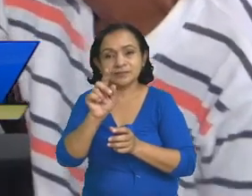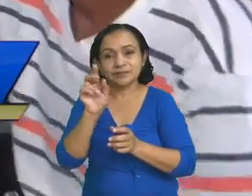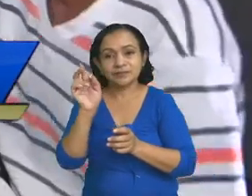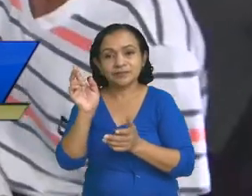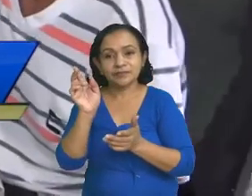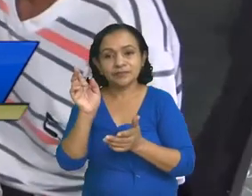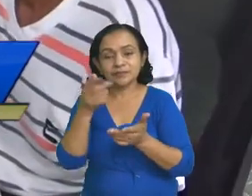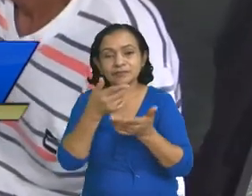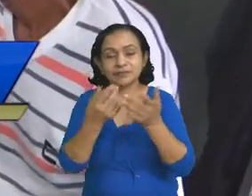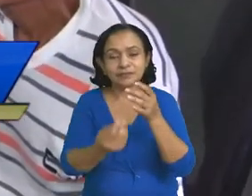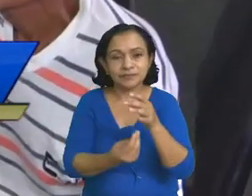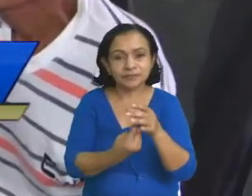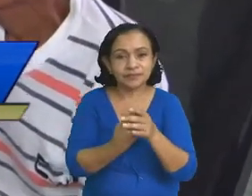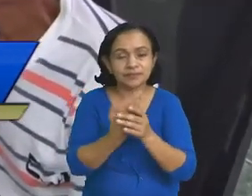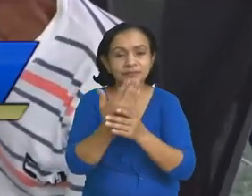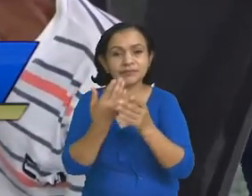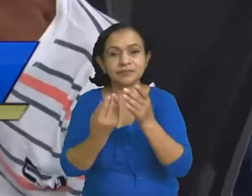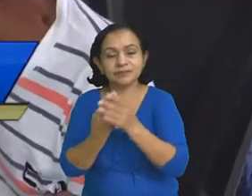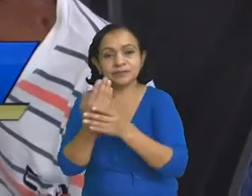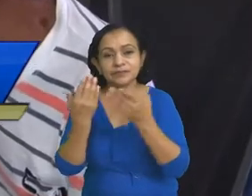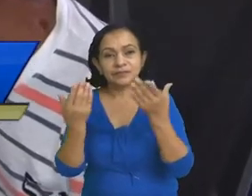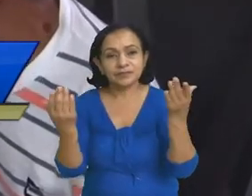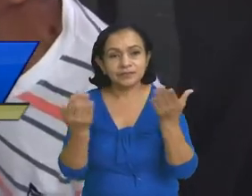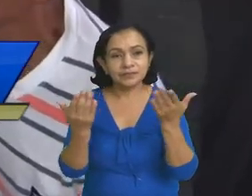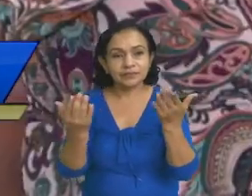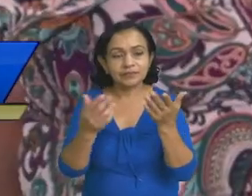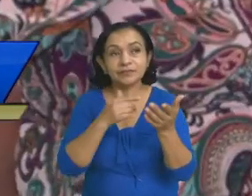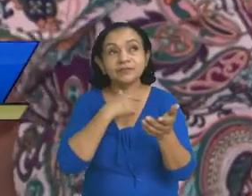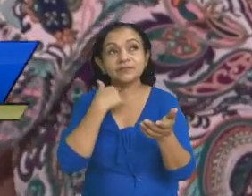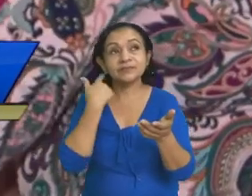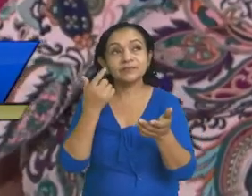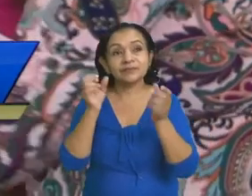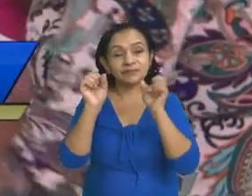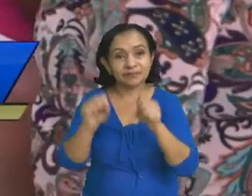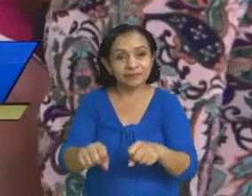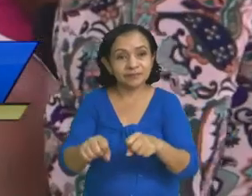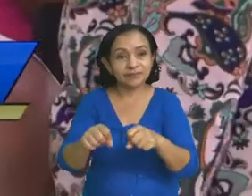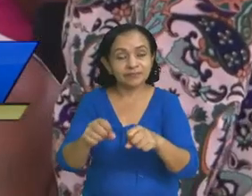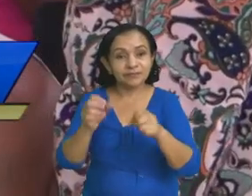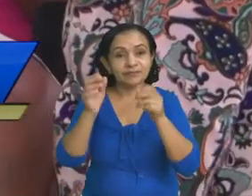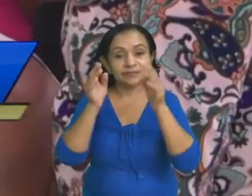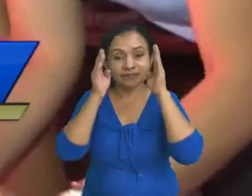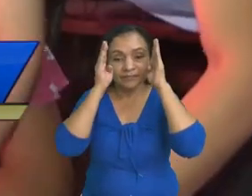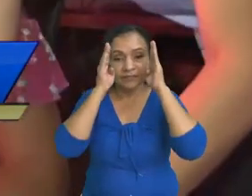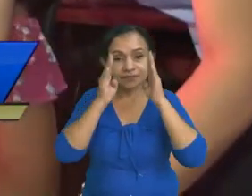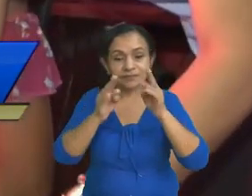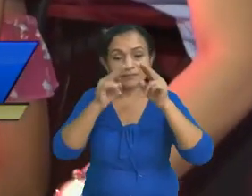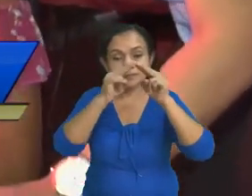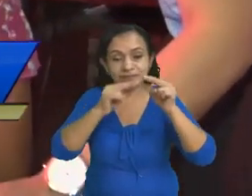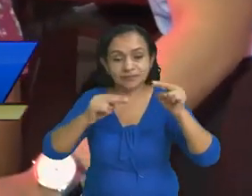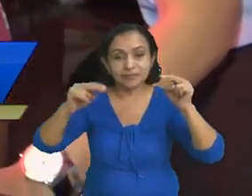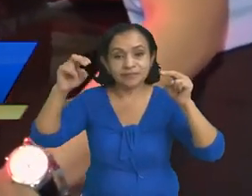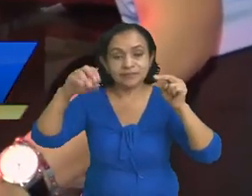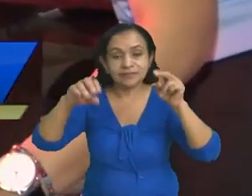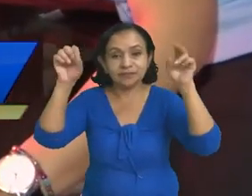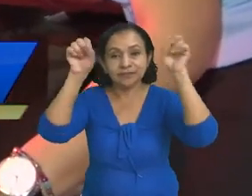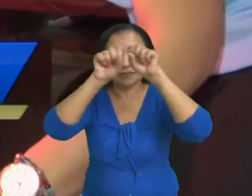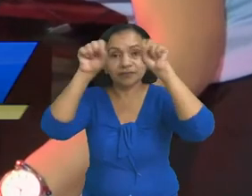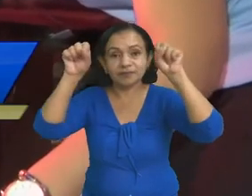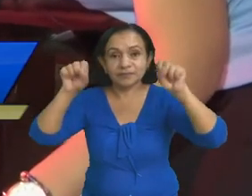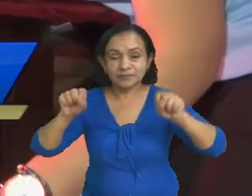los agricultores, para los pequeños. Se hacen, una realidad posible gracias a esa cobertura, ¿no? Se hacen